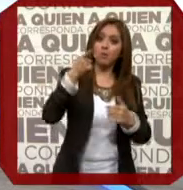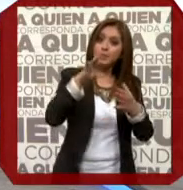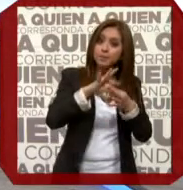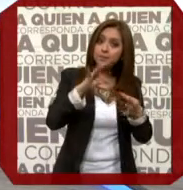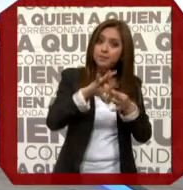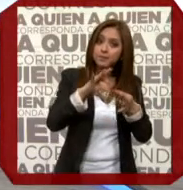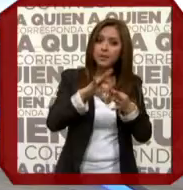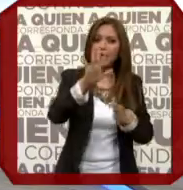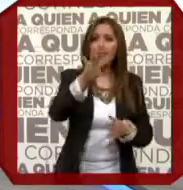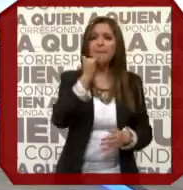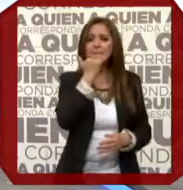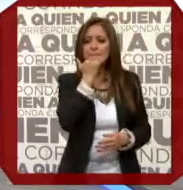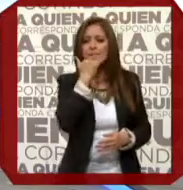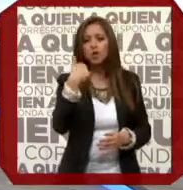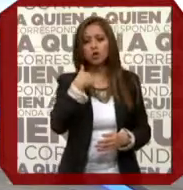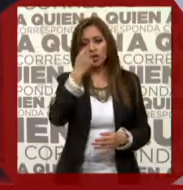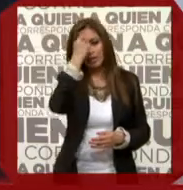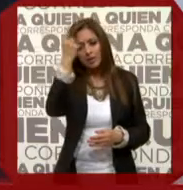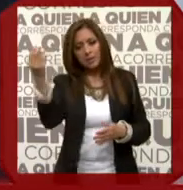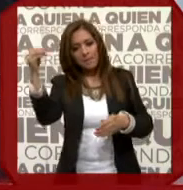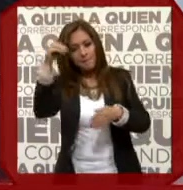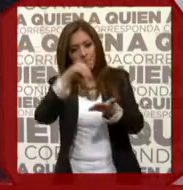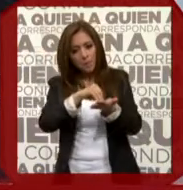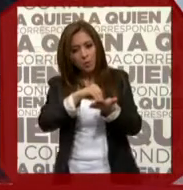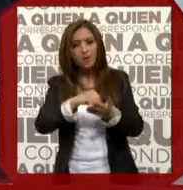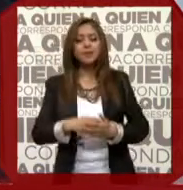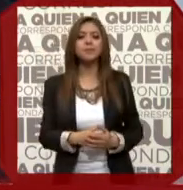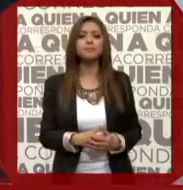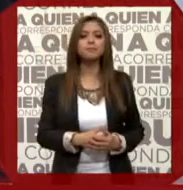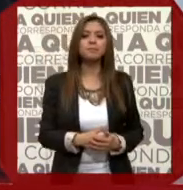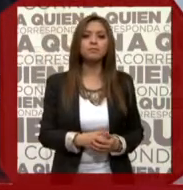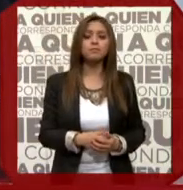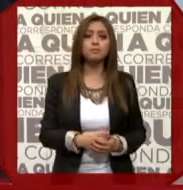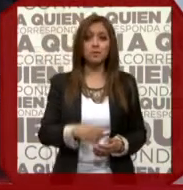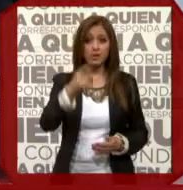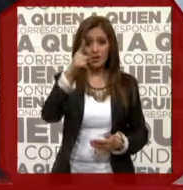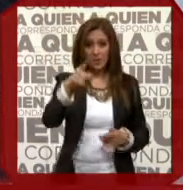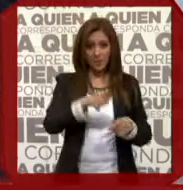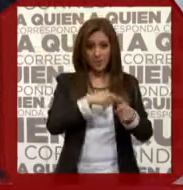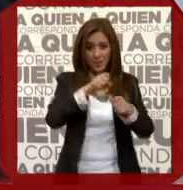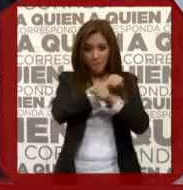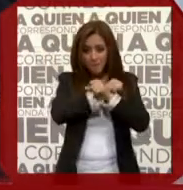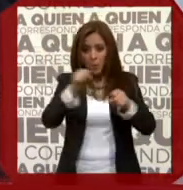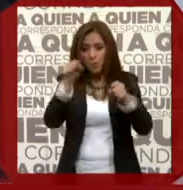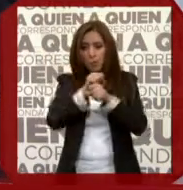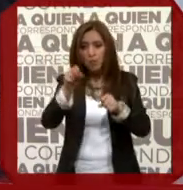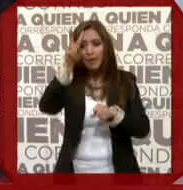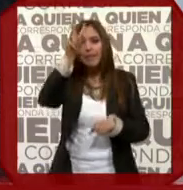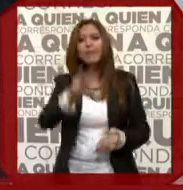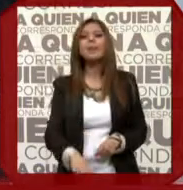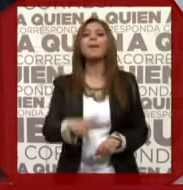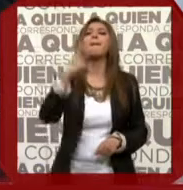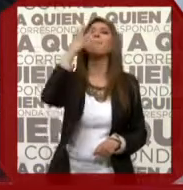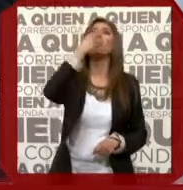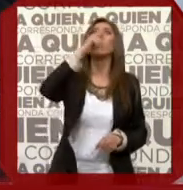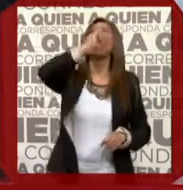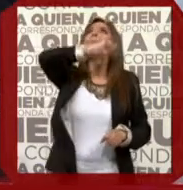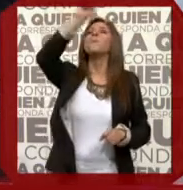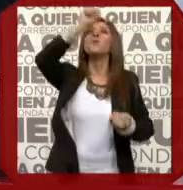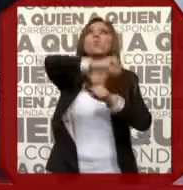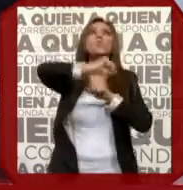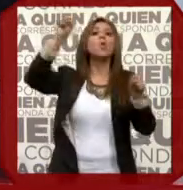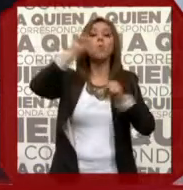entrando un poquito más... Déjame agregar una cosita con esto. Los fuegos pirotécnicos son maravillosamente hermosos en el cielo cuando los